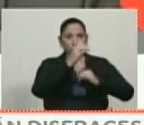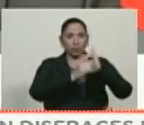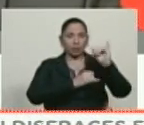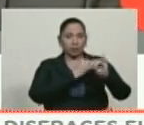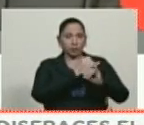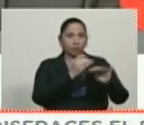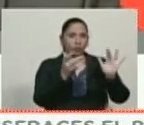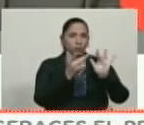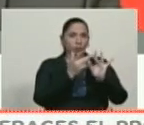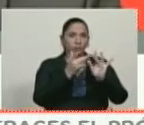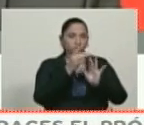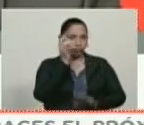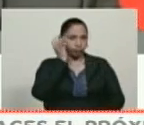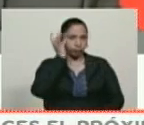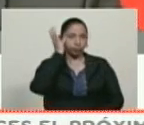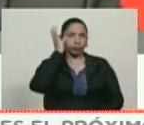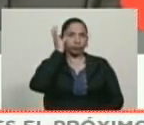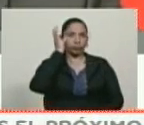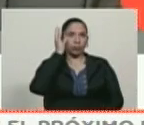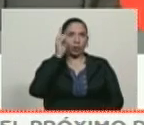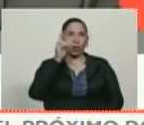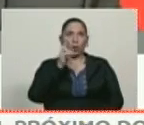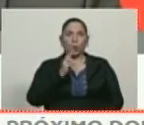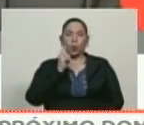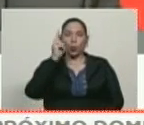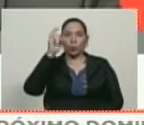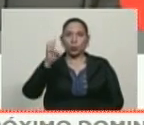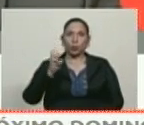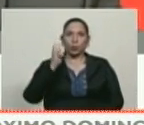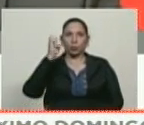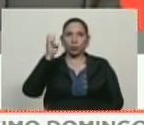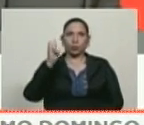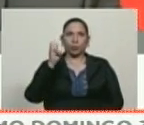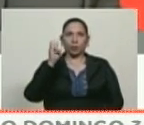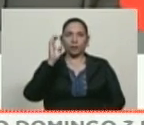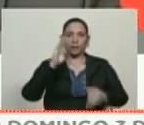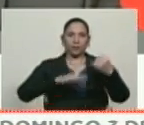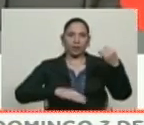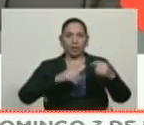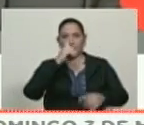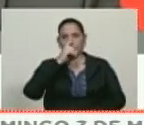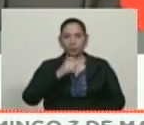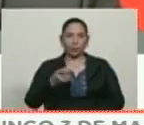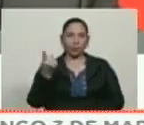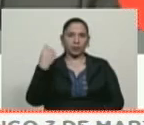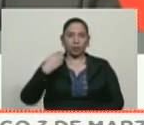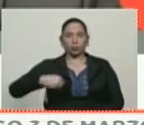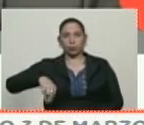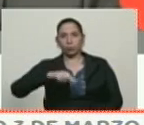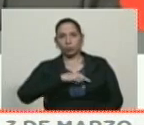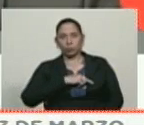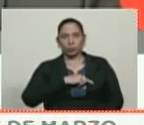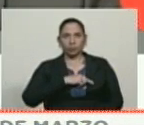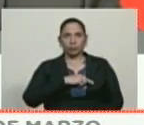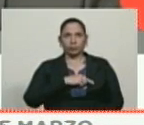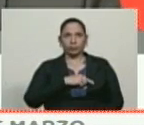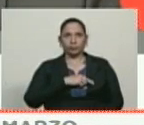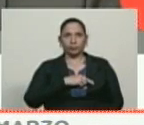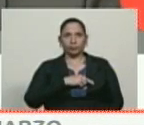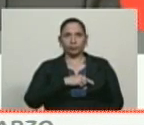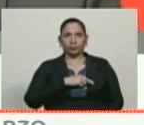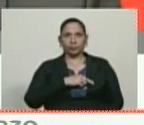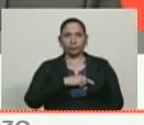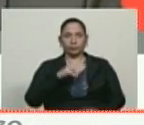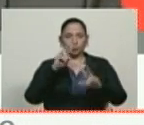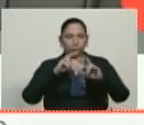Contacto, creado por la Unión Europea a finales del año pasado, y nosotros